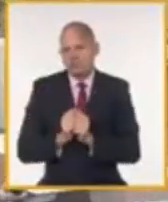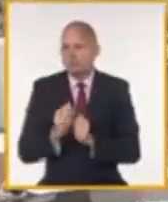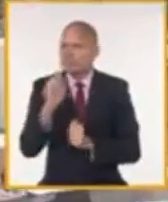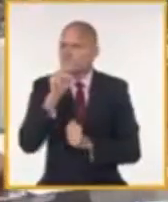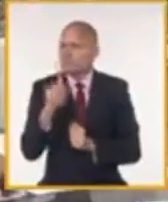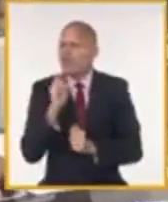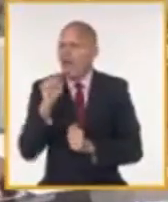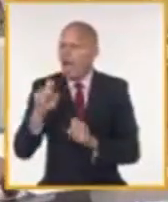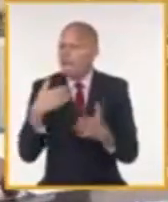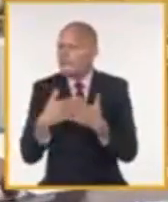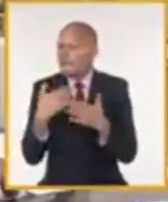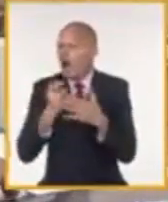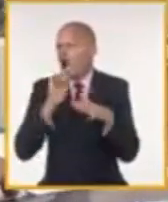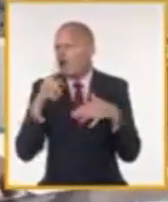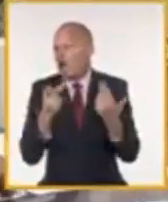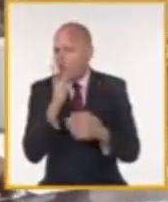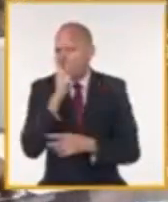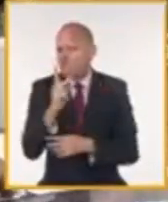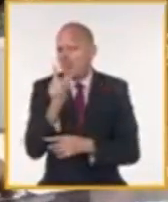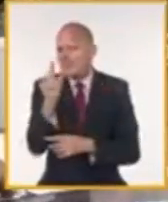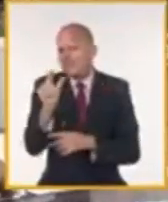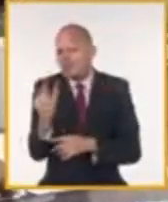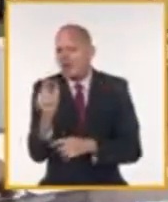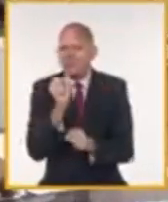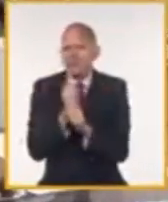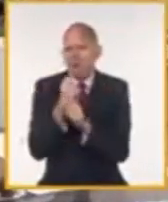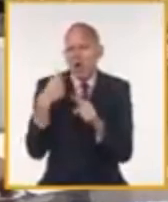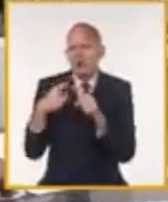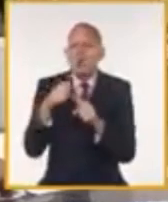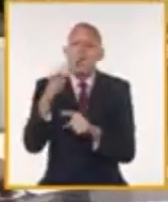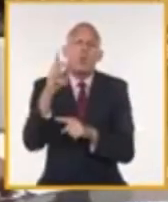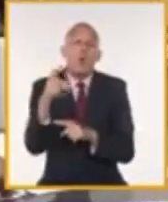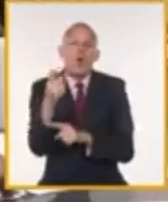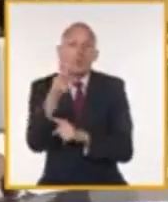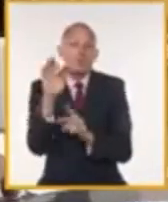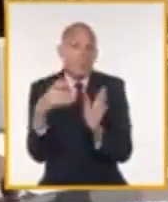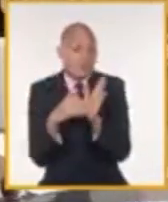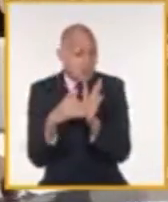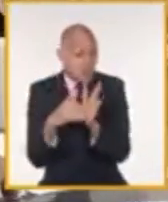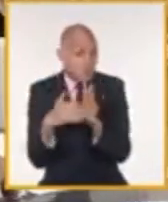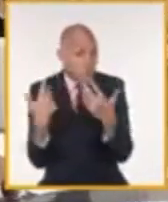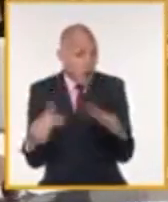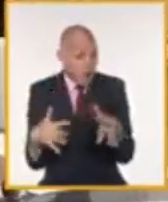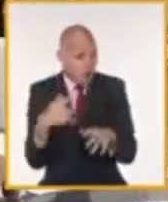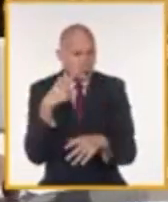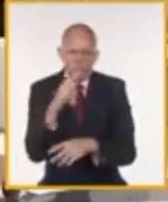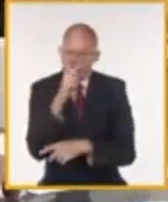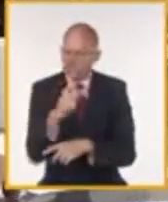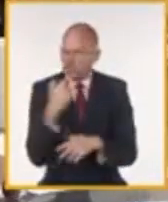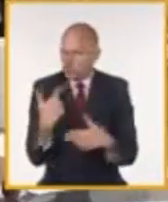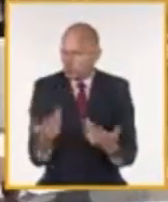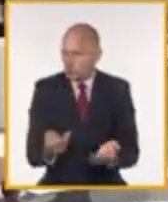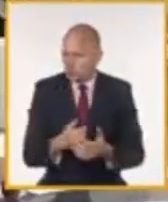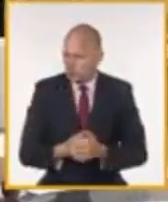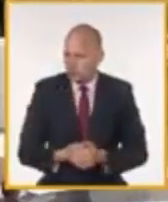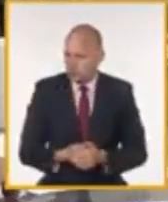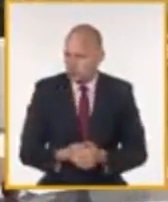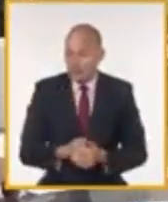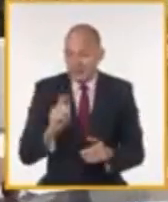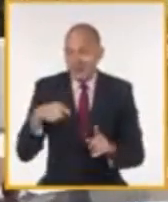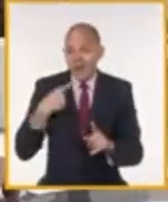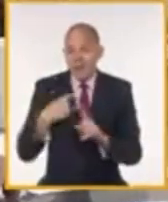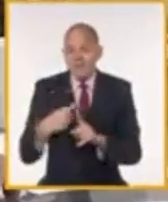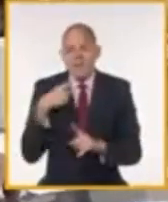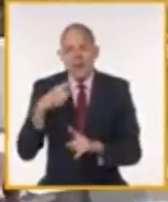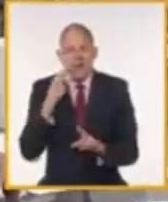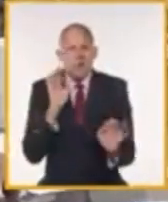pesquero para sostener esos recursos humanos, esos más de 18.000 trabajadores de los que se hablaba? ¿Cómo se trabaja también en la